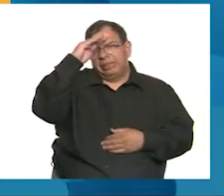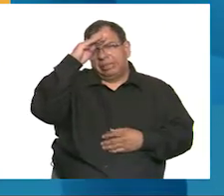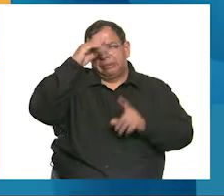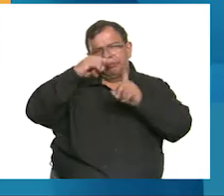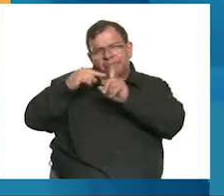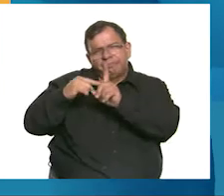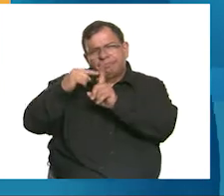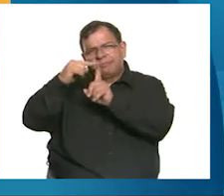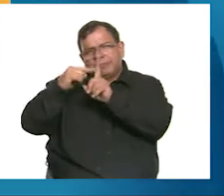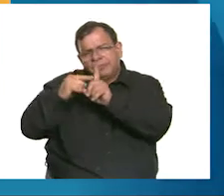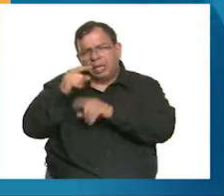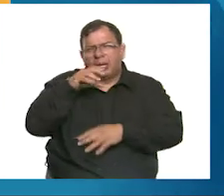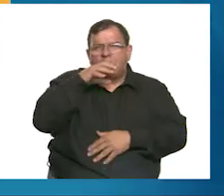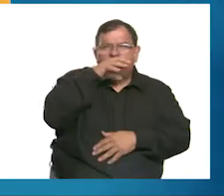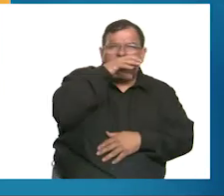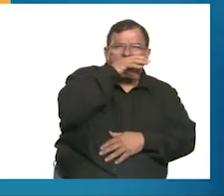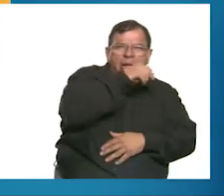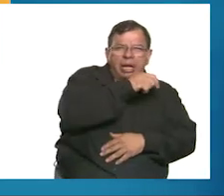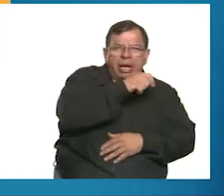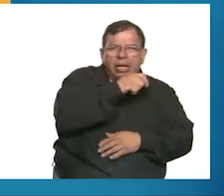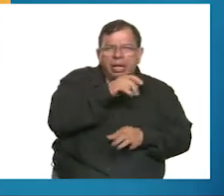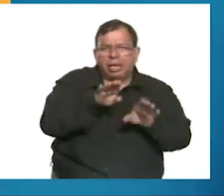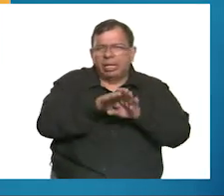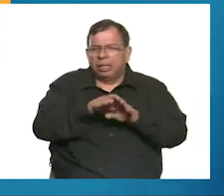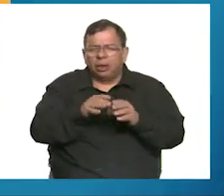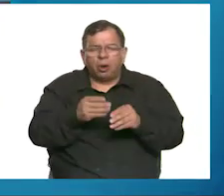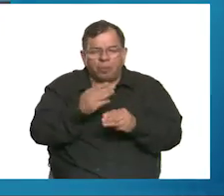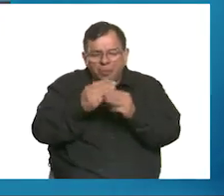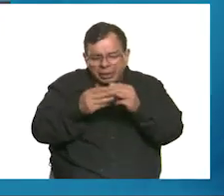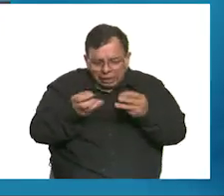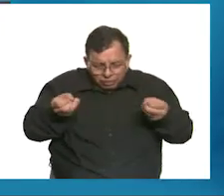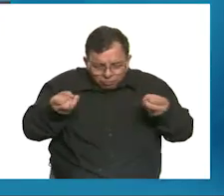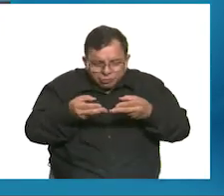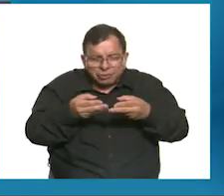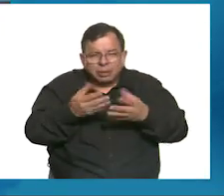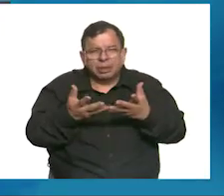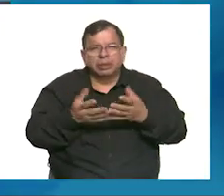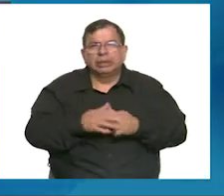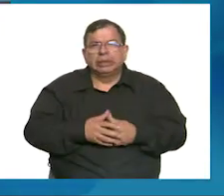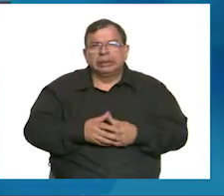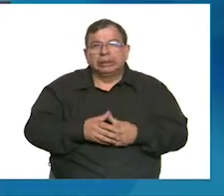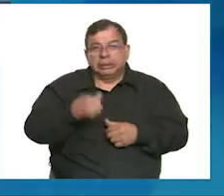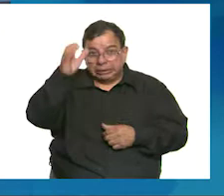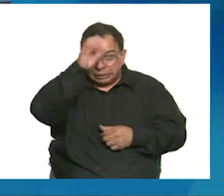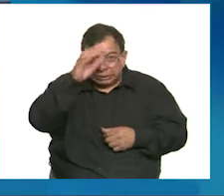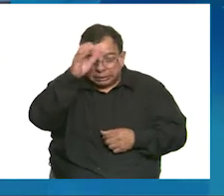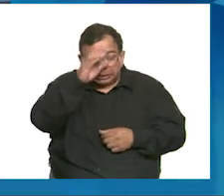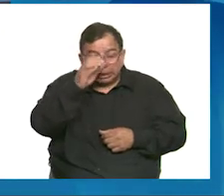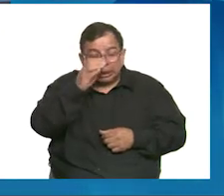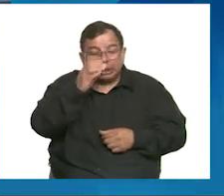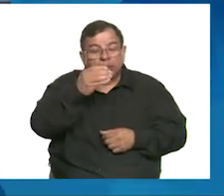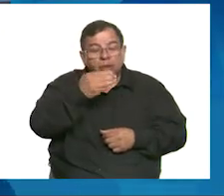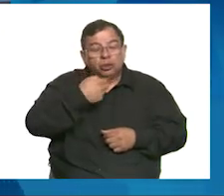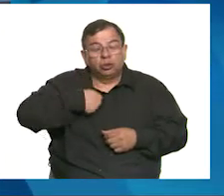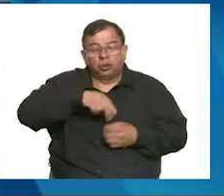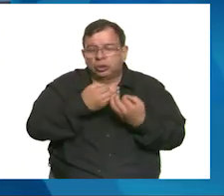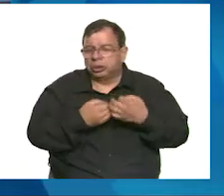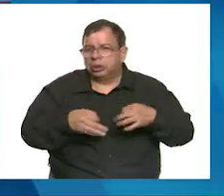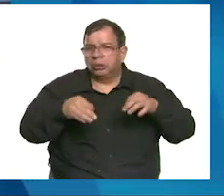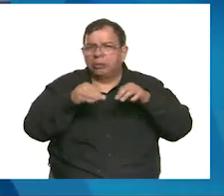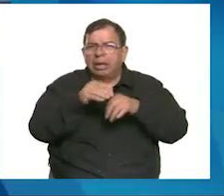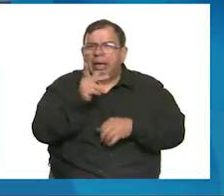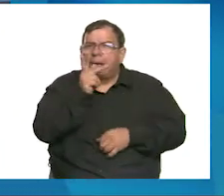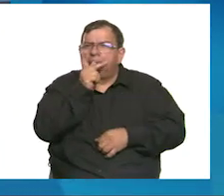temperatura, el calor y el efecto que tienen diferentes materiales. En ciencia es muy importante para nosotros hablar con las